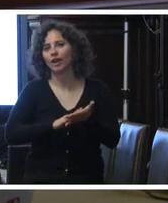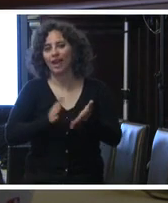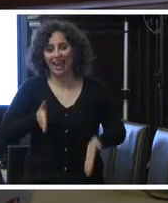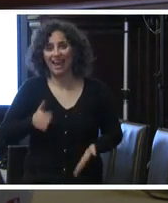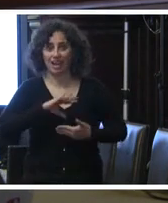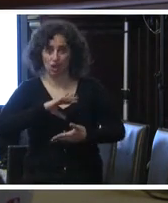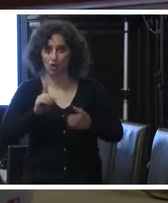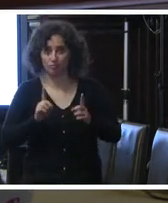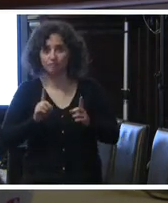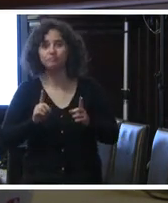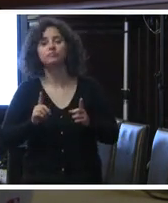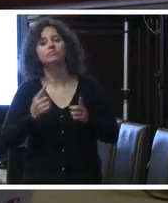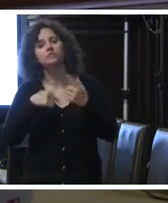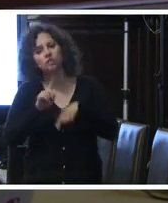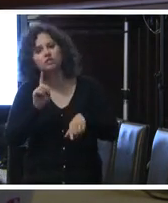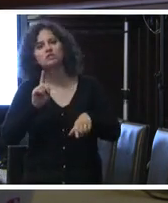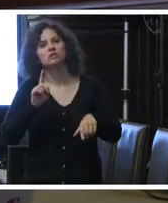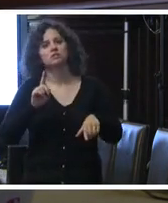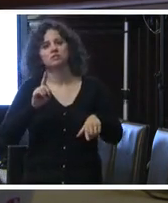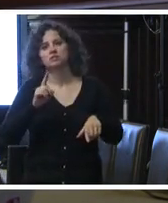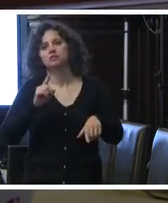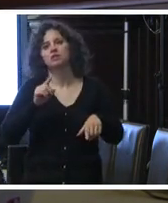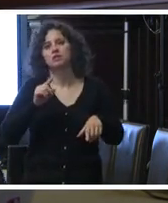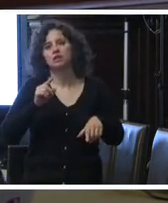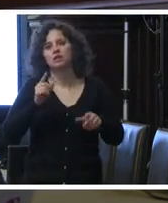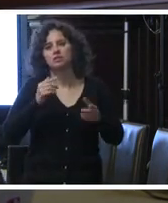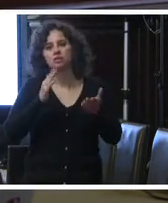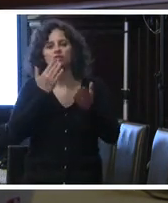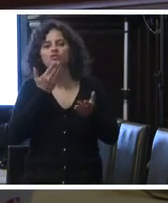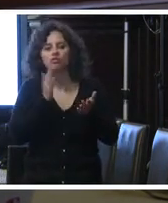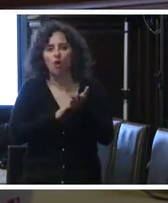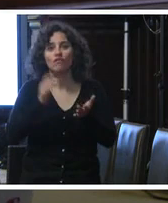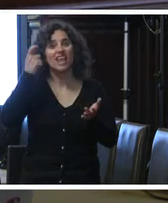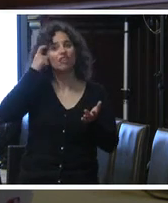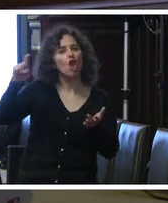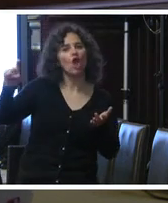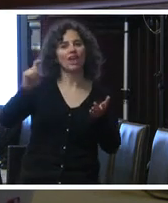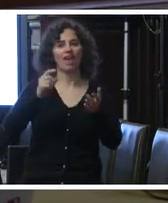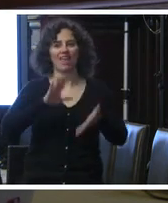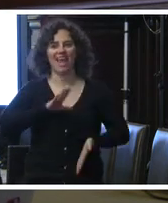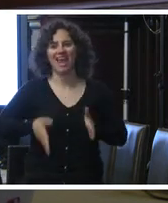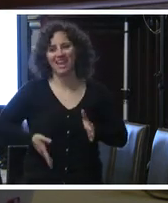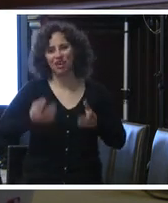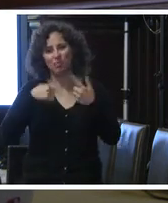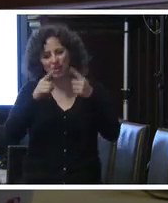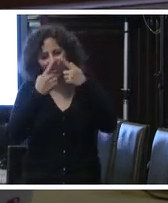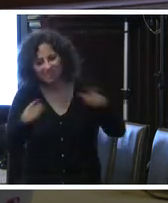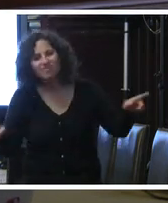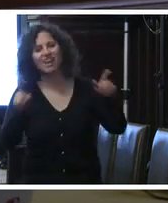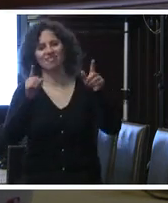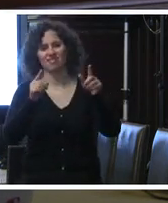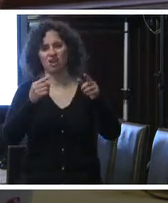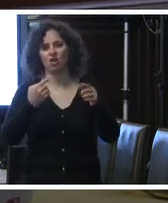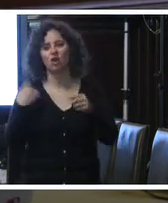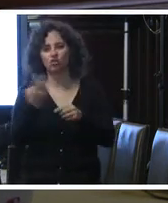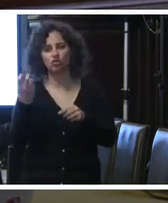respecto al género, ¿no? Que básicamente es el tema de la ideología de género, ¿no? Entonces, eso nos preocupa porque